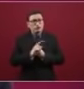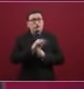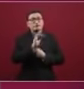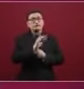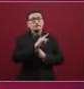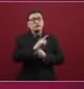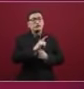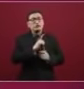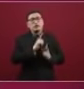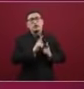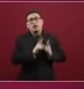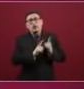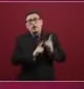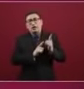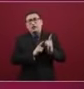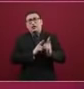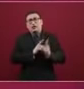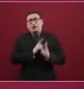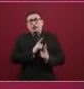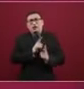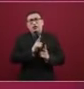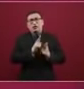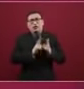lentitud en